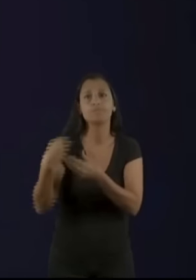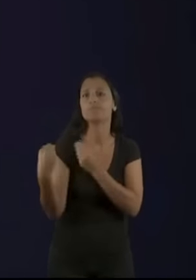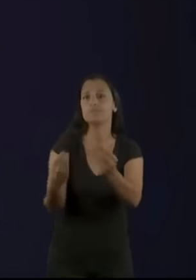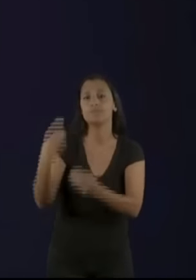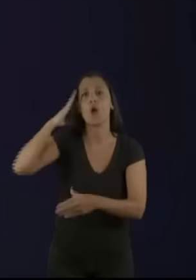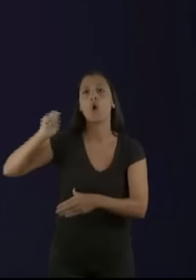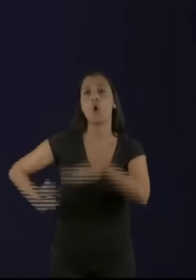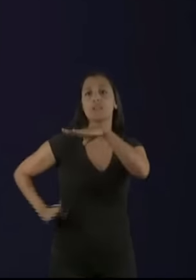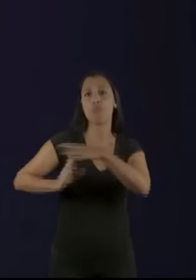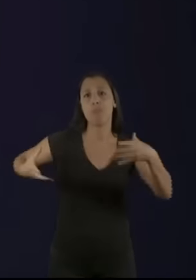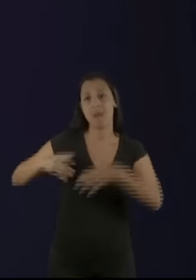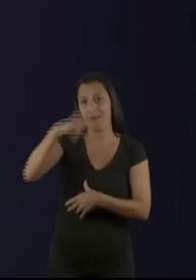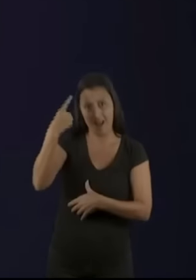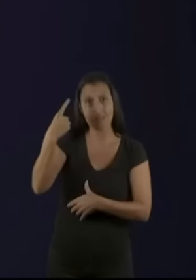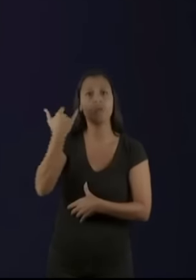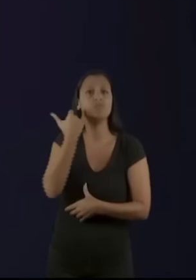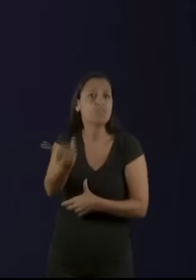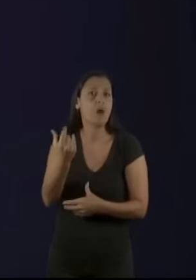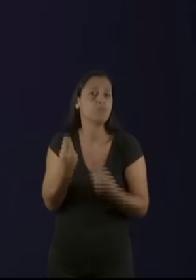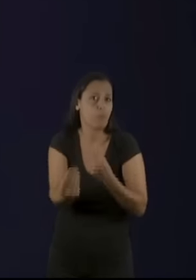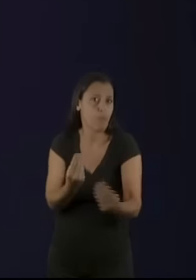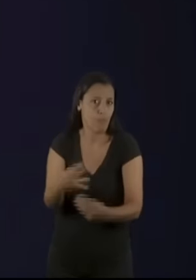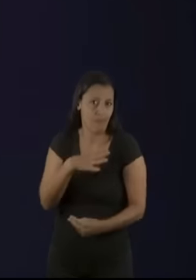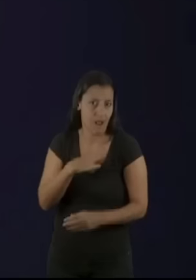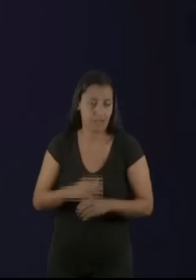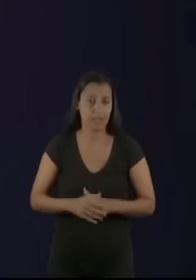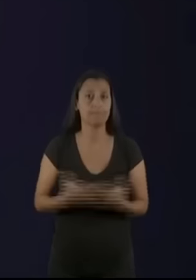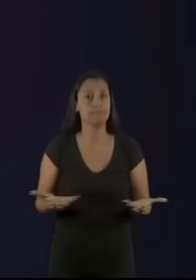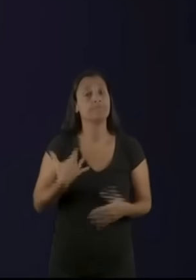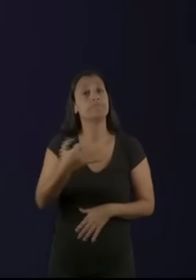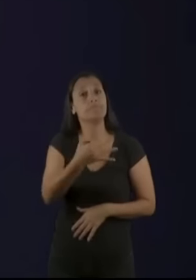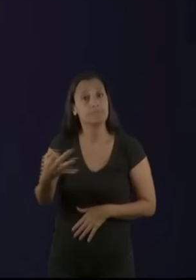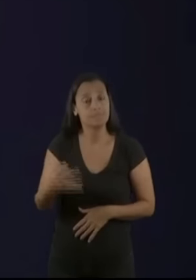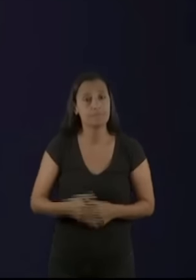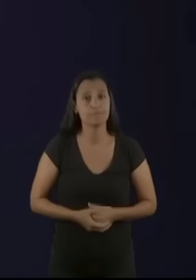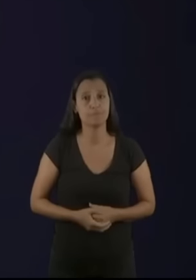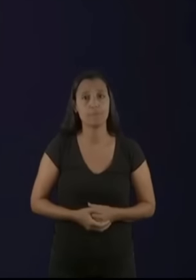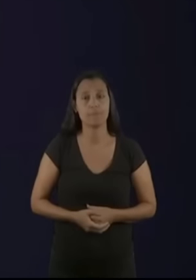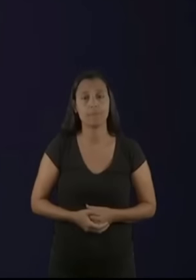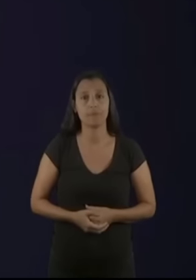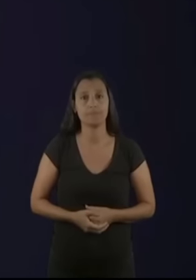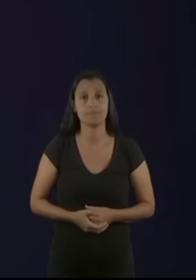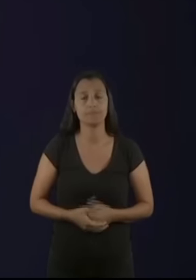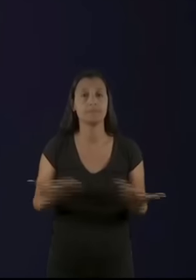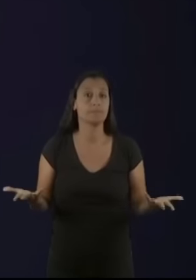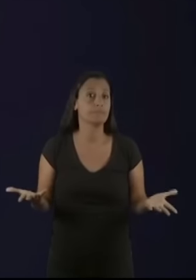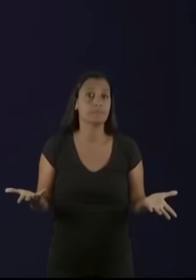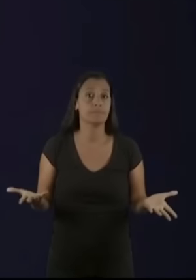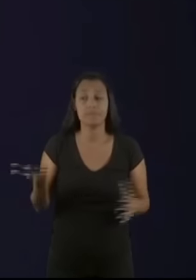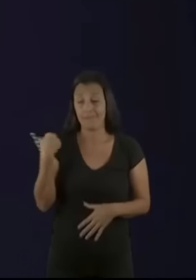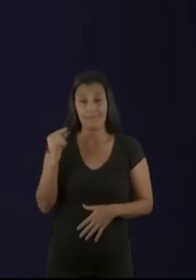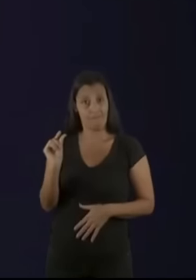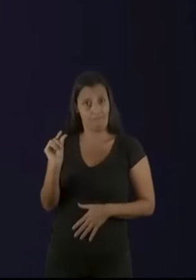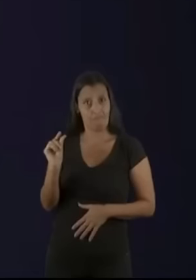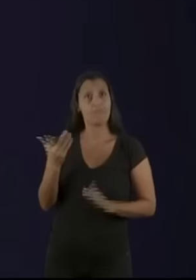de justicia de la nación eh Lo cierto es que mientras que hasta no hace mucho